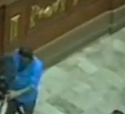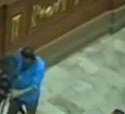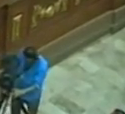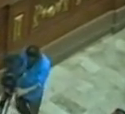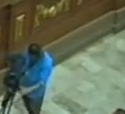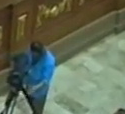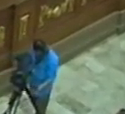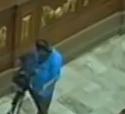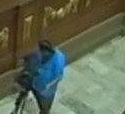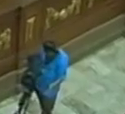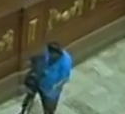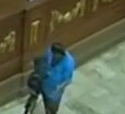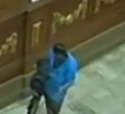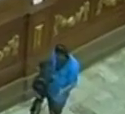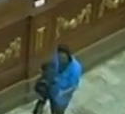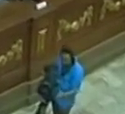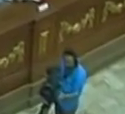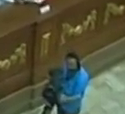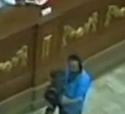Pero esa generación